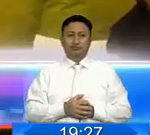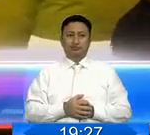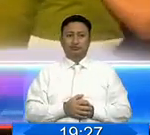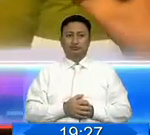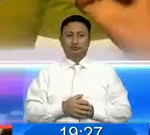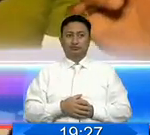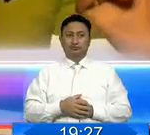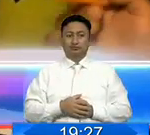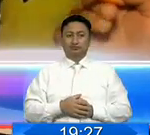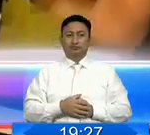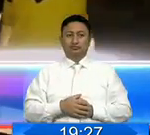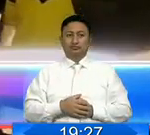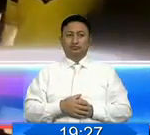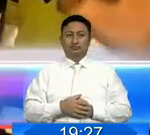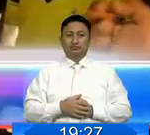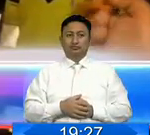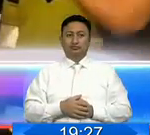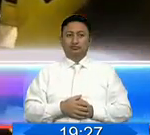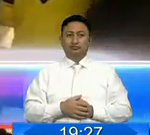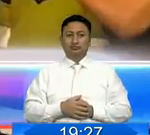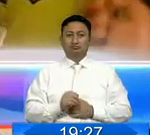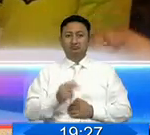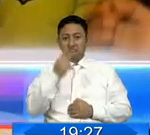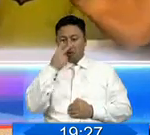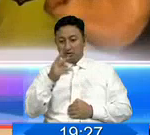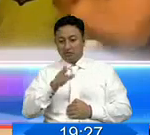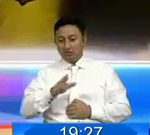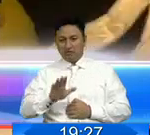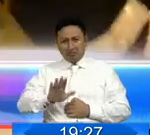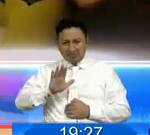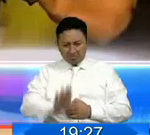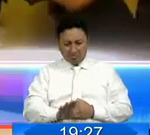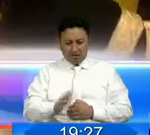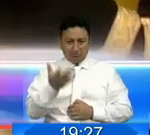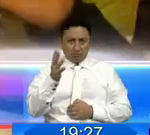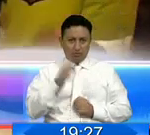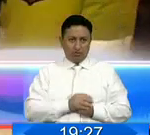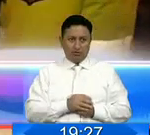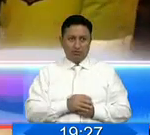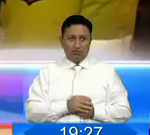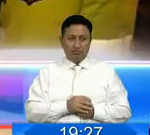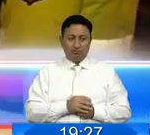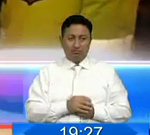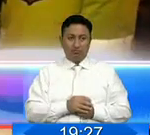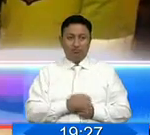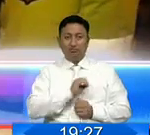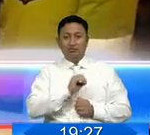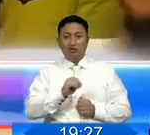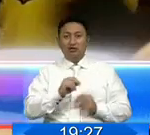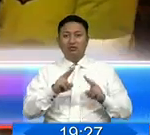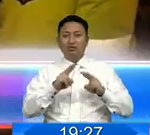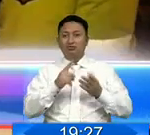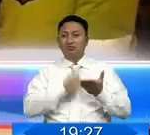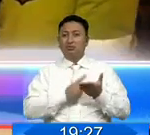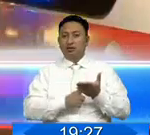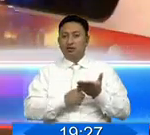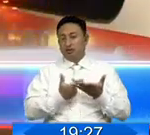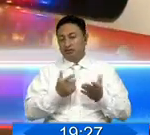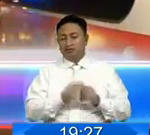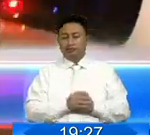huellas, exceso de velocidad, tenemos que ver que había huellas, no hay ninguna huella frenada, simplemente el vehículo viene, se incrusta en el muro y se